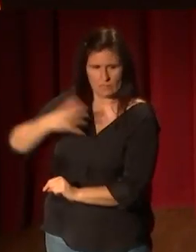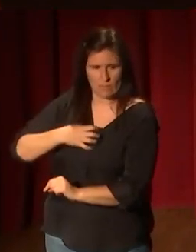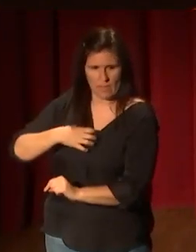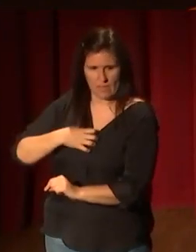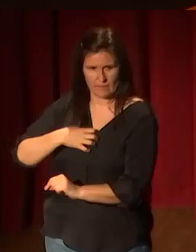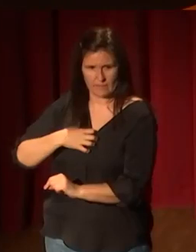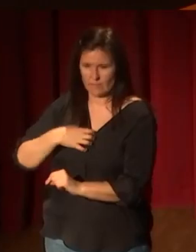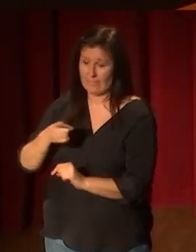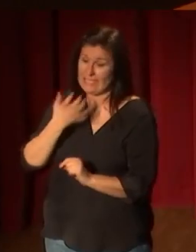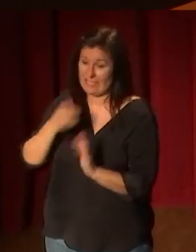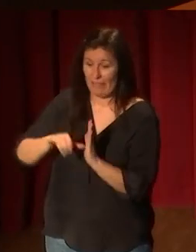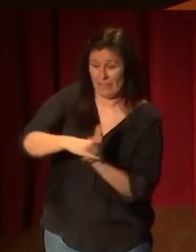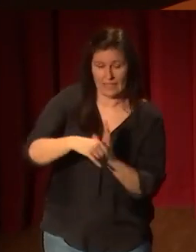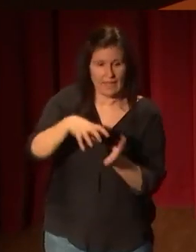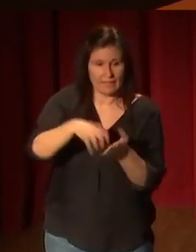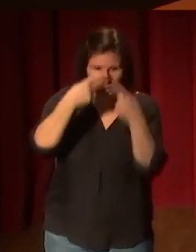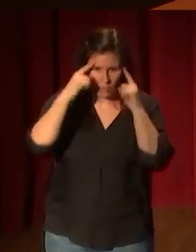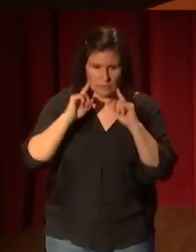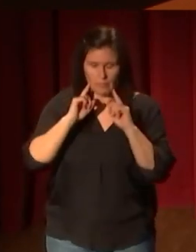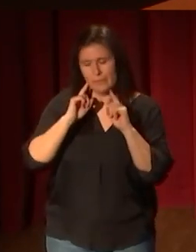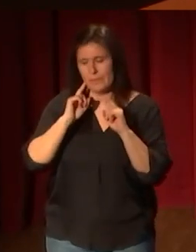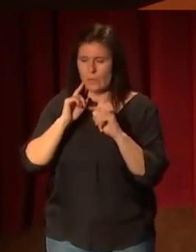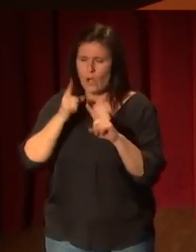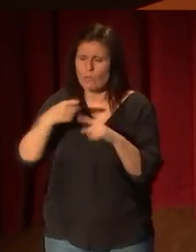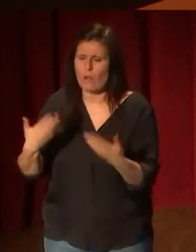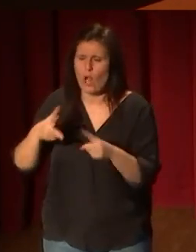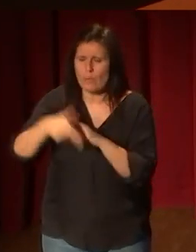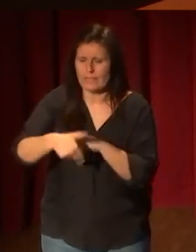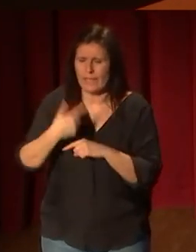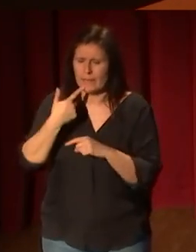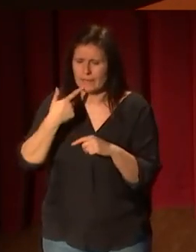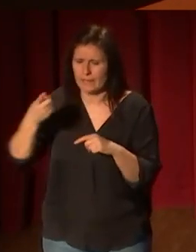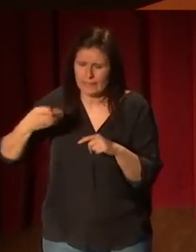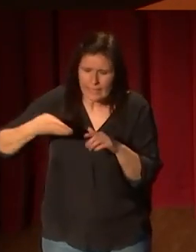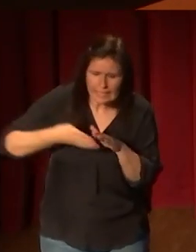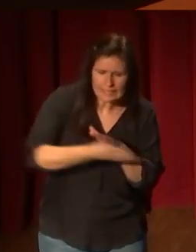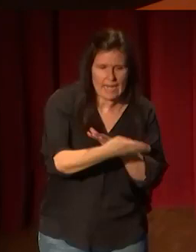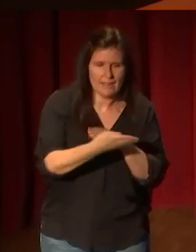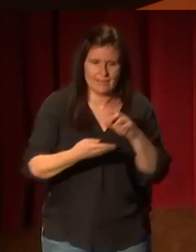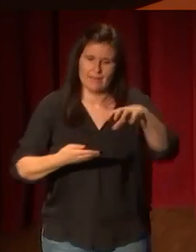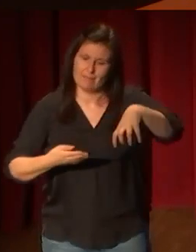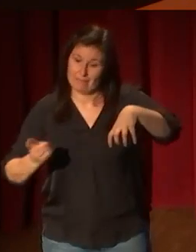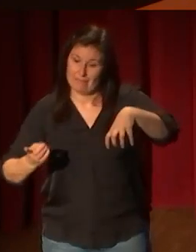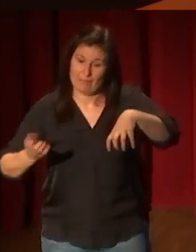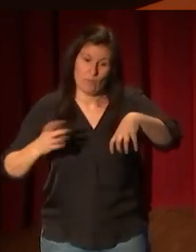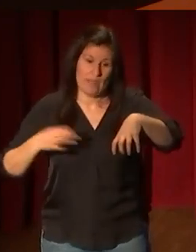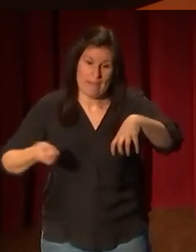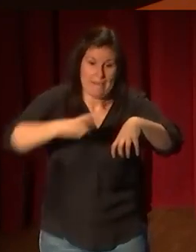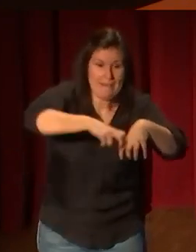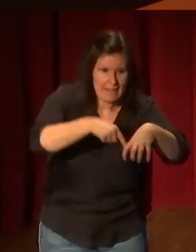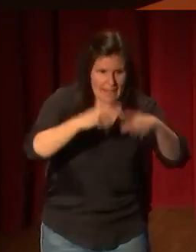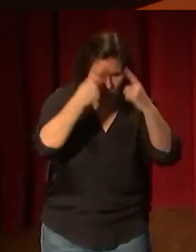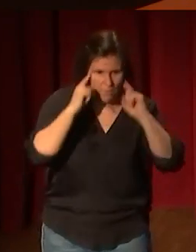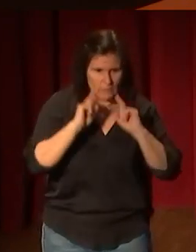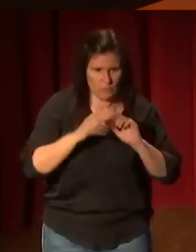en sus inmediaciones para evitar el registro al interior de los conventos dentro de esa ciudad enmarañada